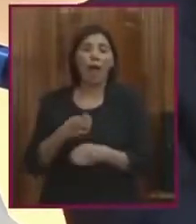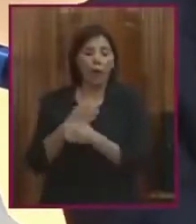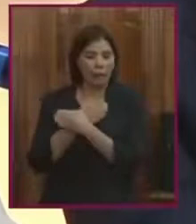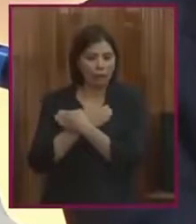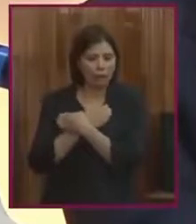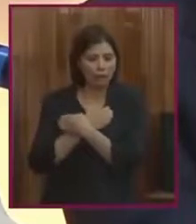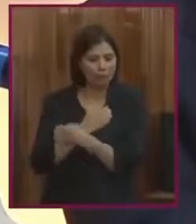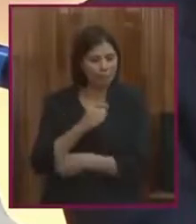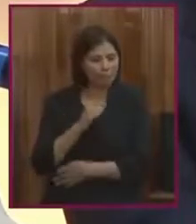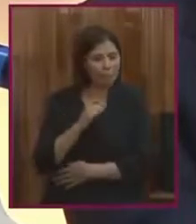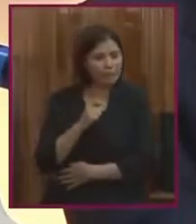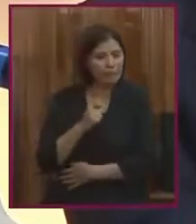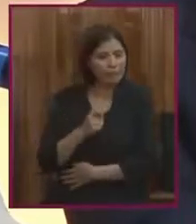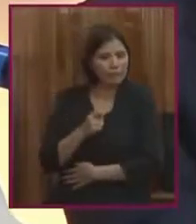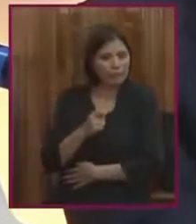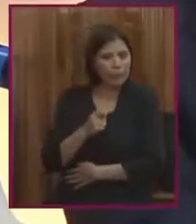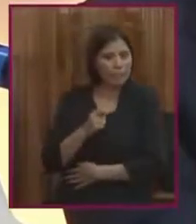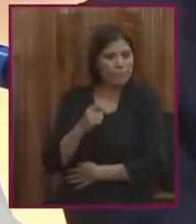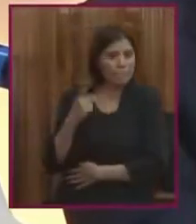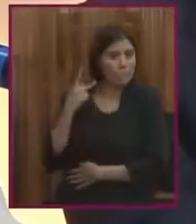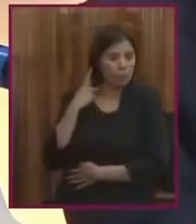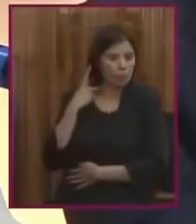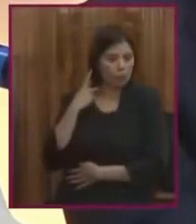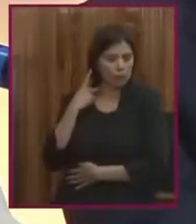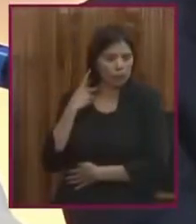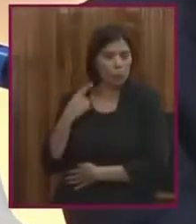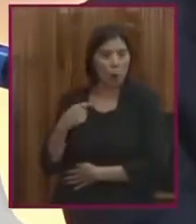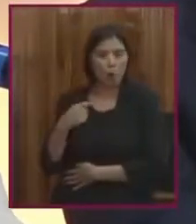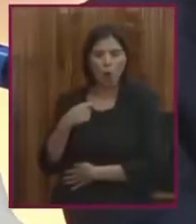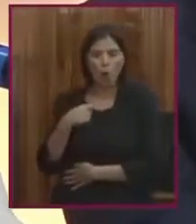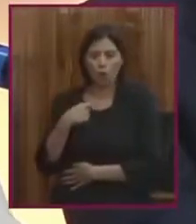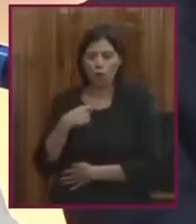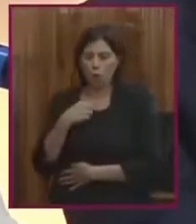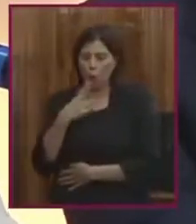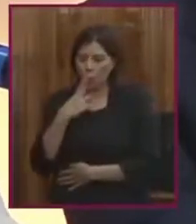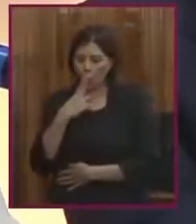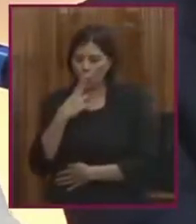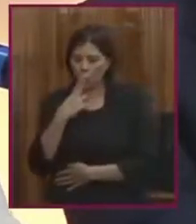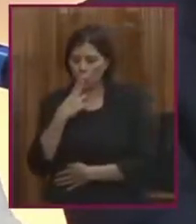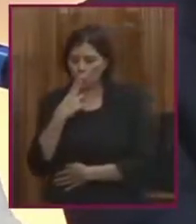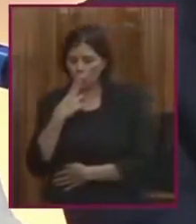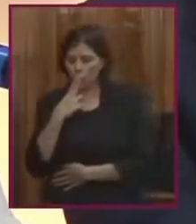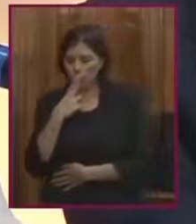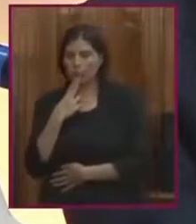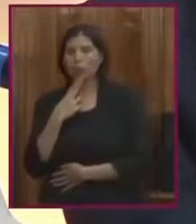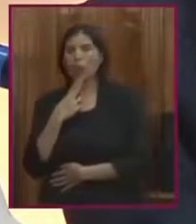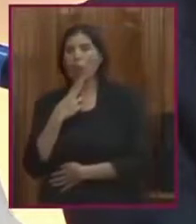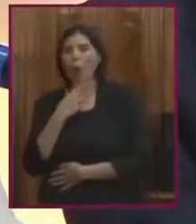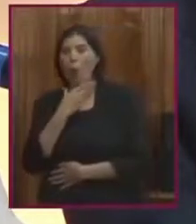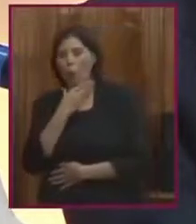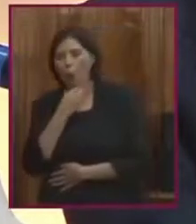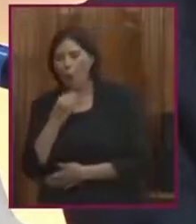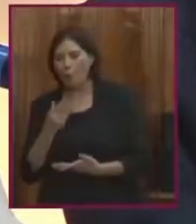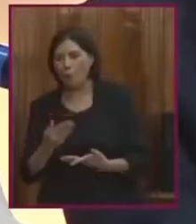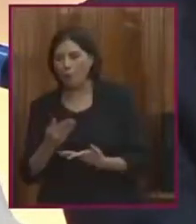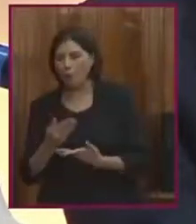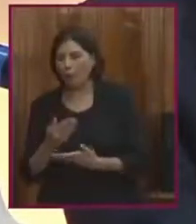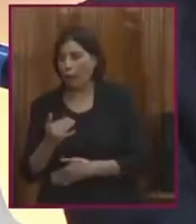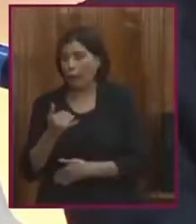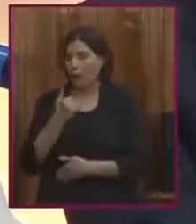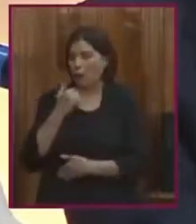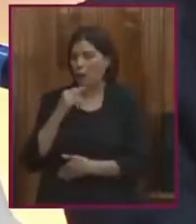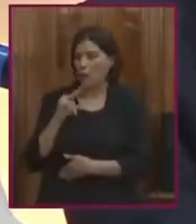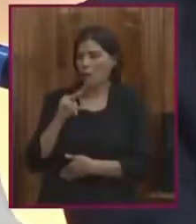político, ¿sí? Y estoy usando en masculino no porque trastabillé y me equivoque del